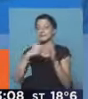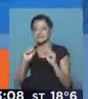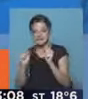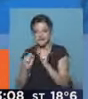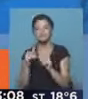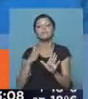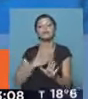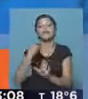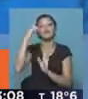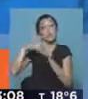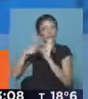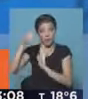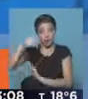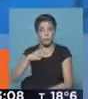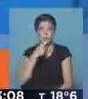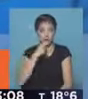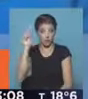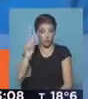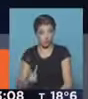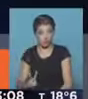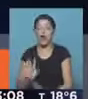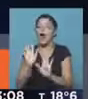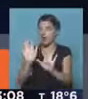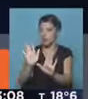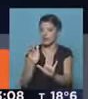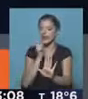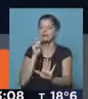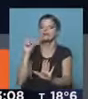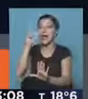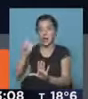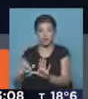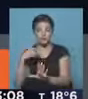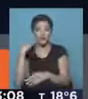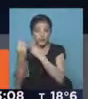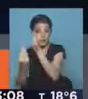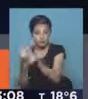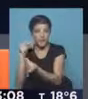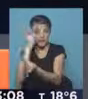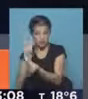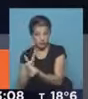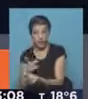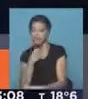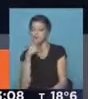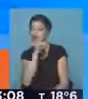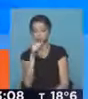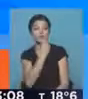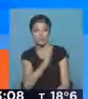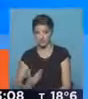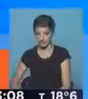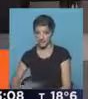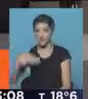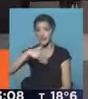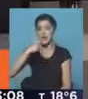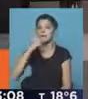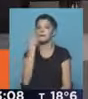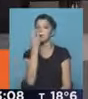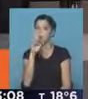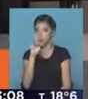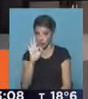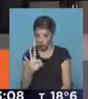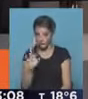Venezuela. Ahora, si a la mayoría de los venezolanos no le gusta que gobierne Maduro, en algún momento lo van a expresar. Yo creo que sería bueno expresarlo en una elección, pero no está mal